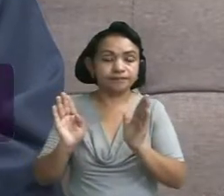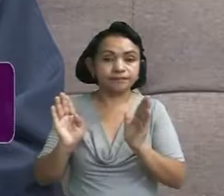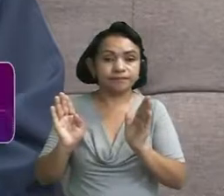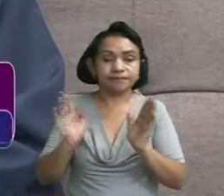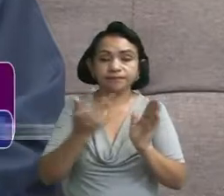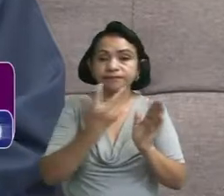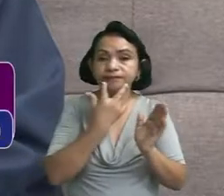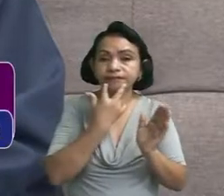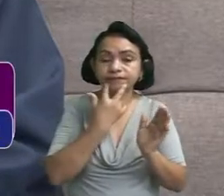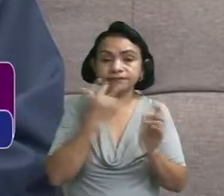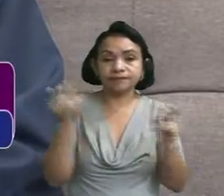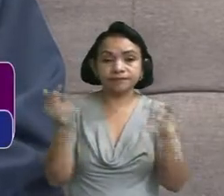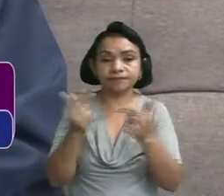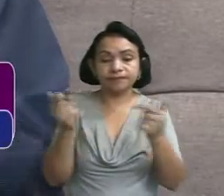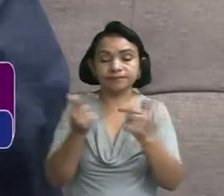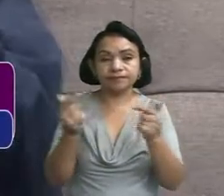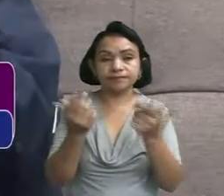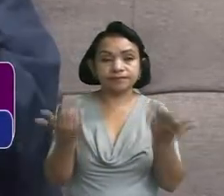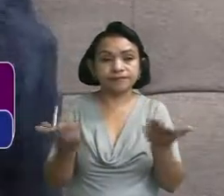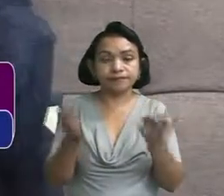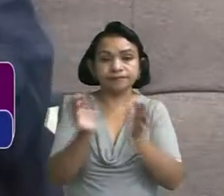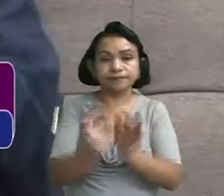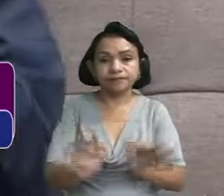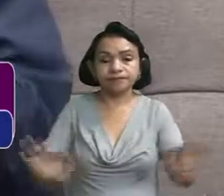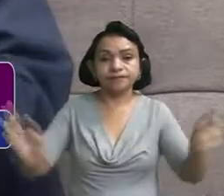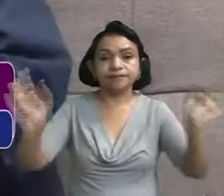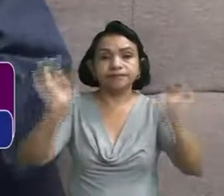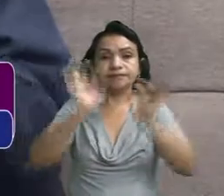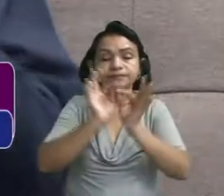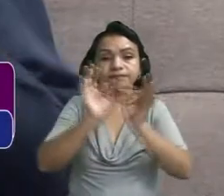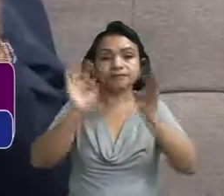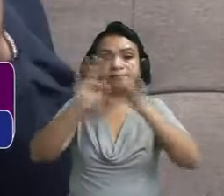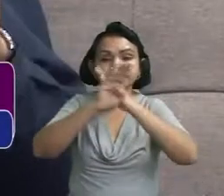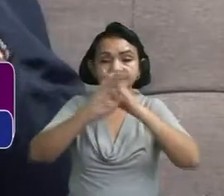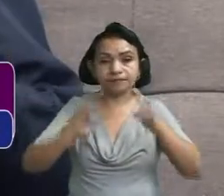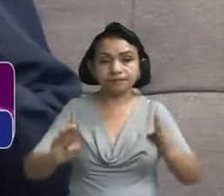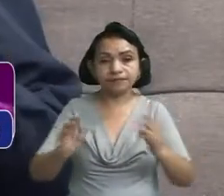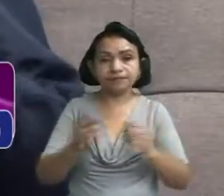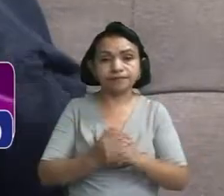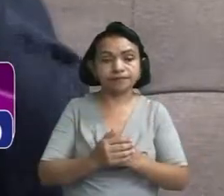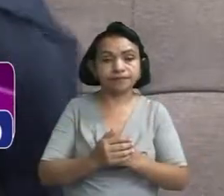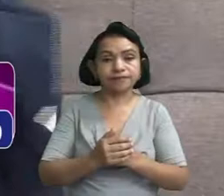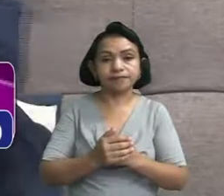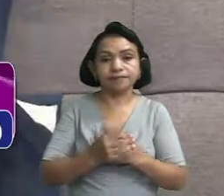ausencia de guerra o la ausencia de violencia. Ese es importante, es un componente de la paz, pero no es el único